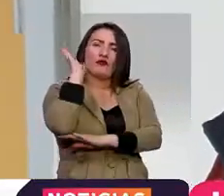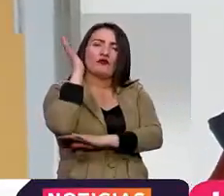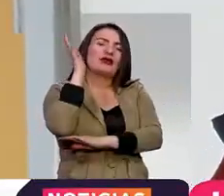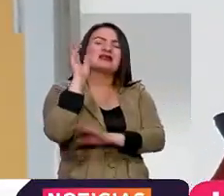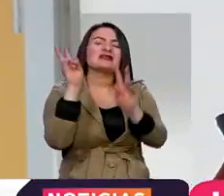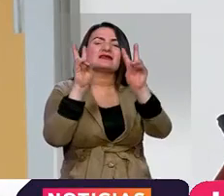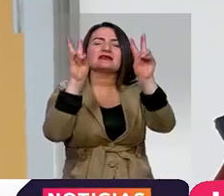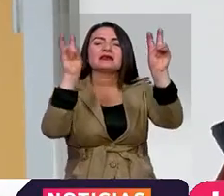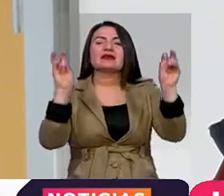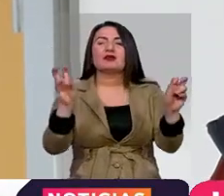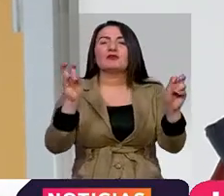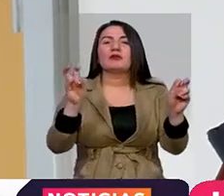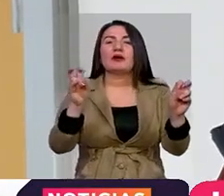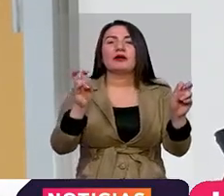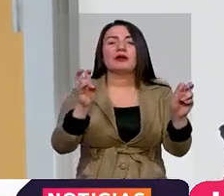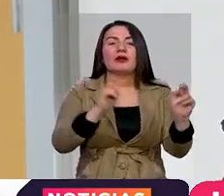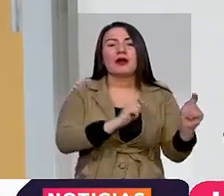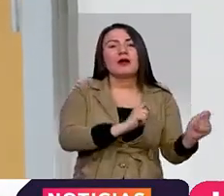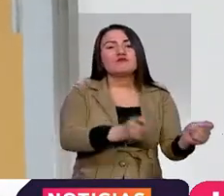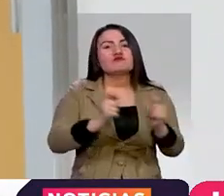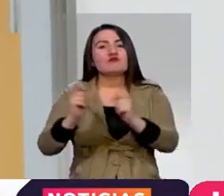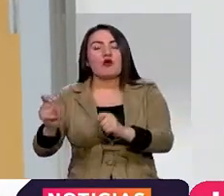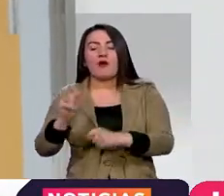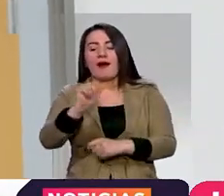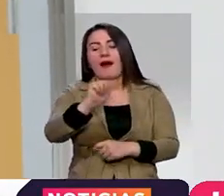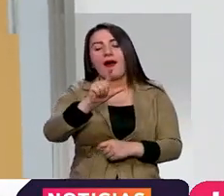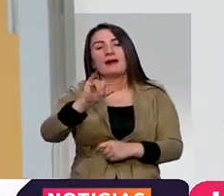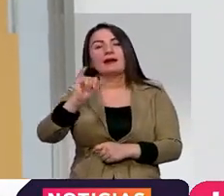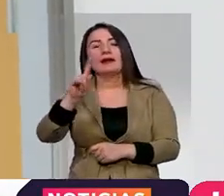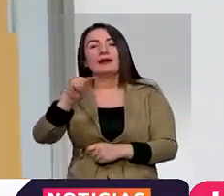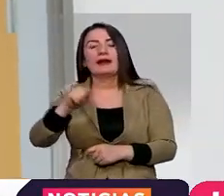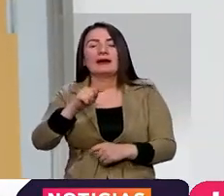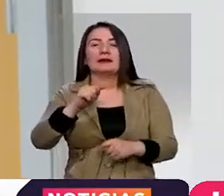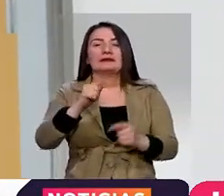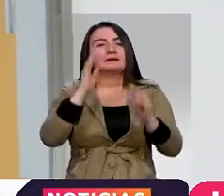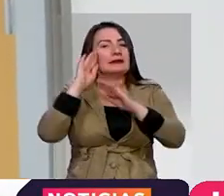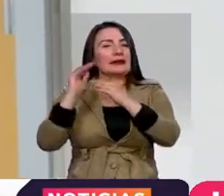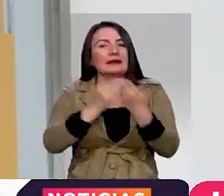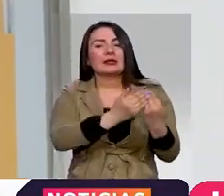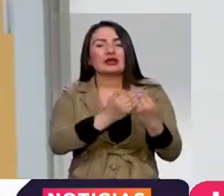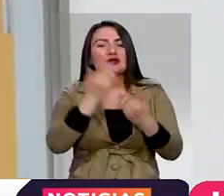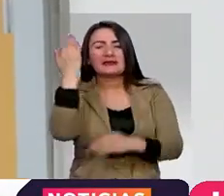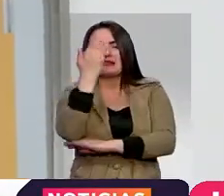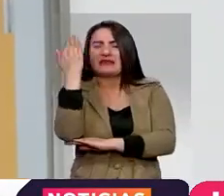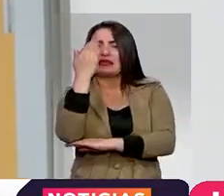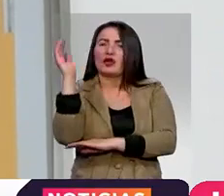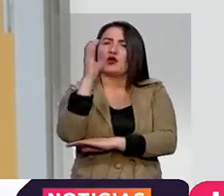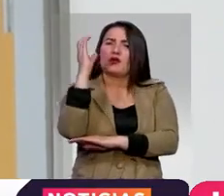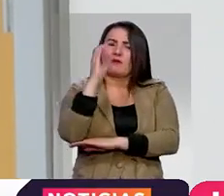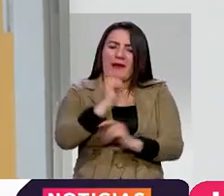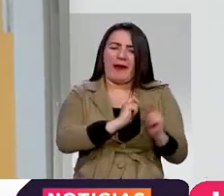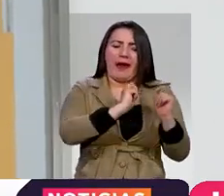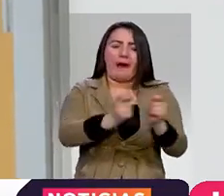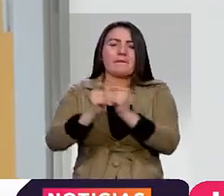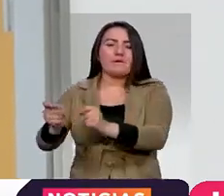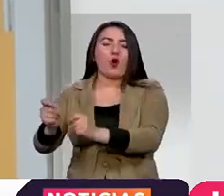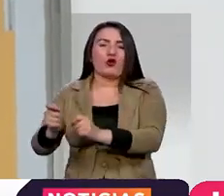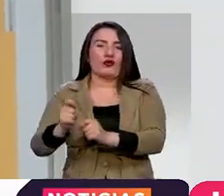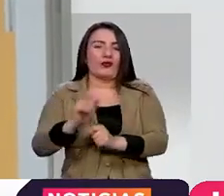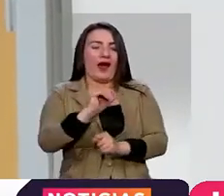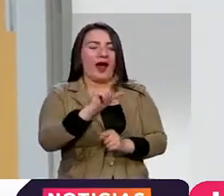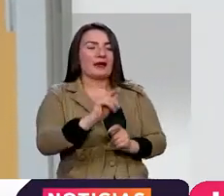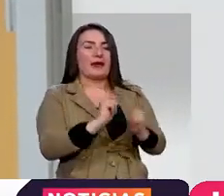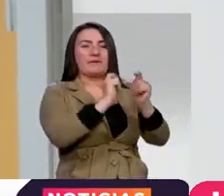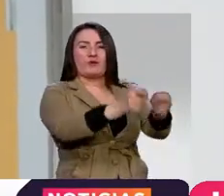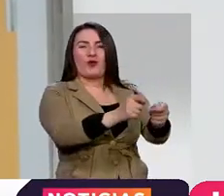titulada entre apodos y alias en la literatura y el cine colombiano hablar de los apodos y hablar de los alias en el cine